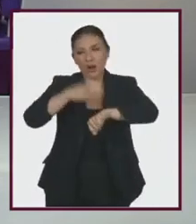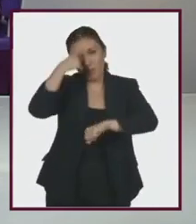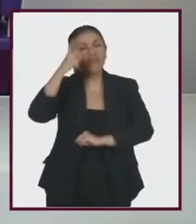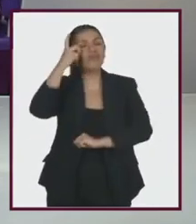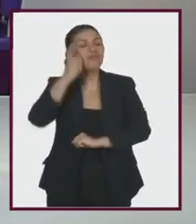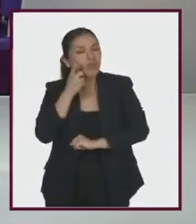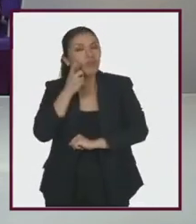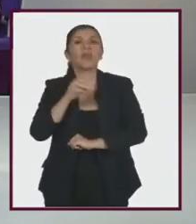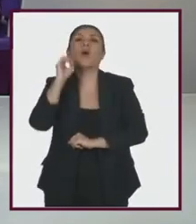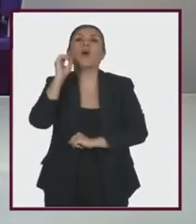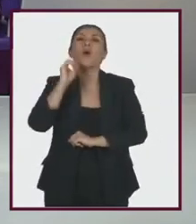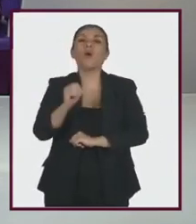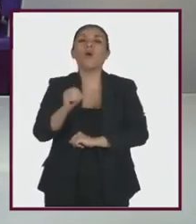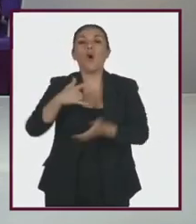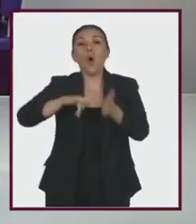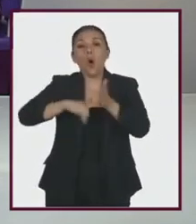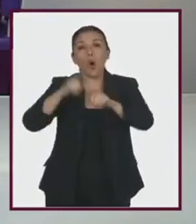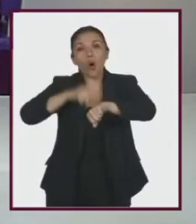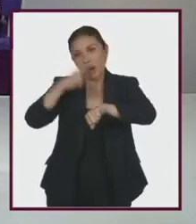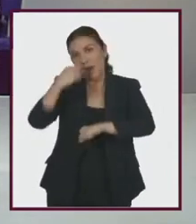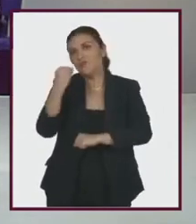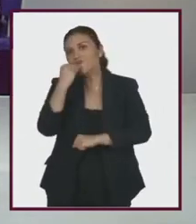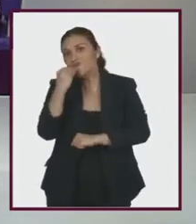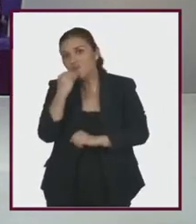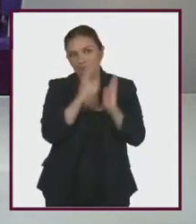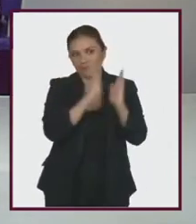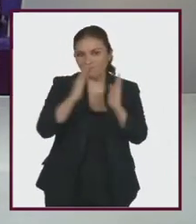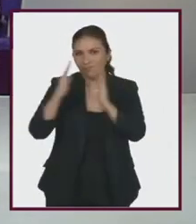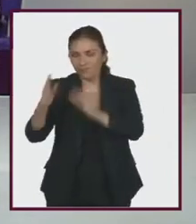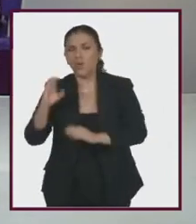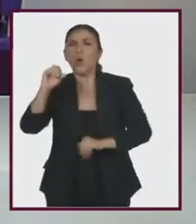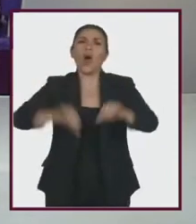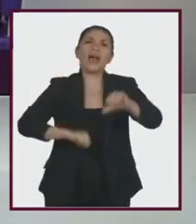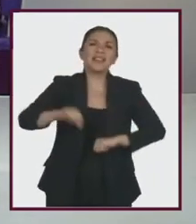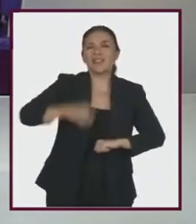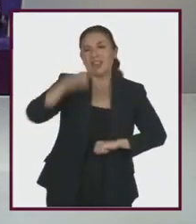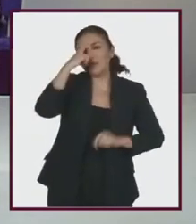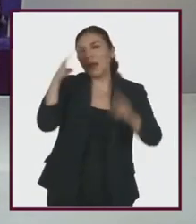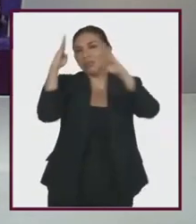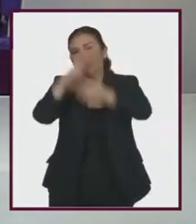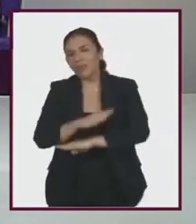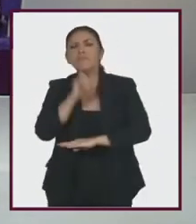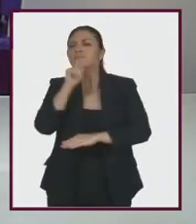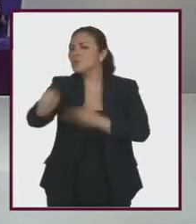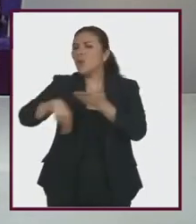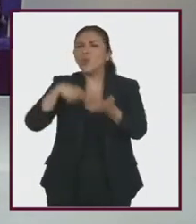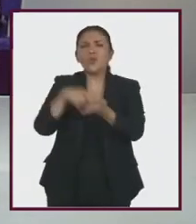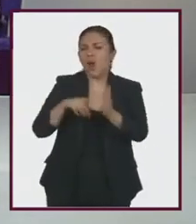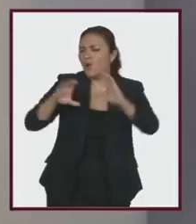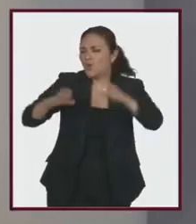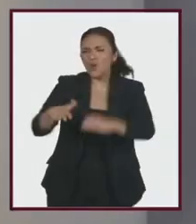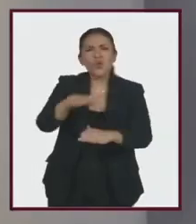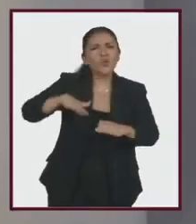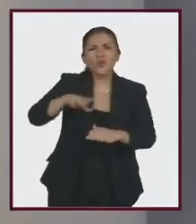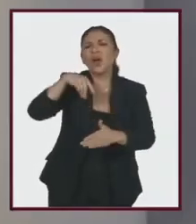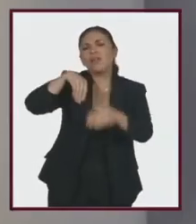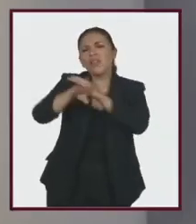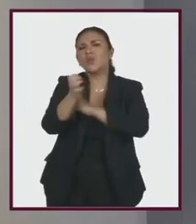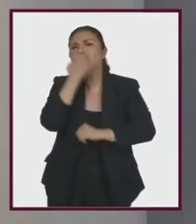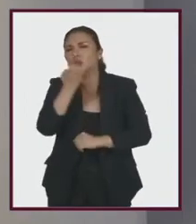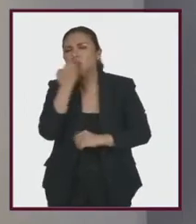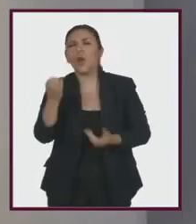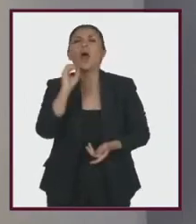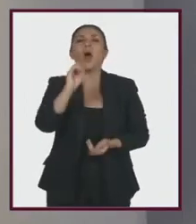horarios para alimentarnos, ¿no? Tener actividades recreativas que pueden ser en el mismo espacio de la comunidad educativa,